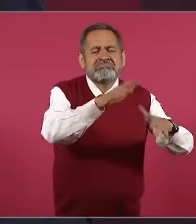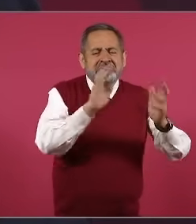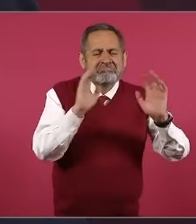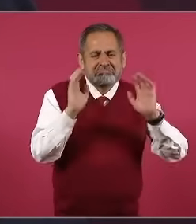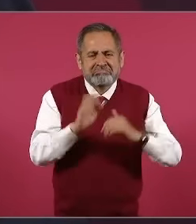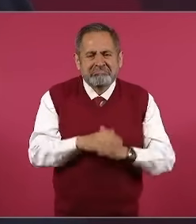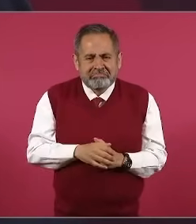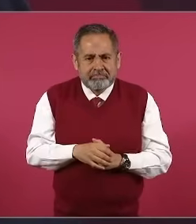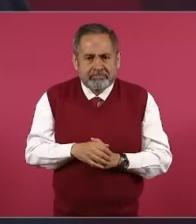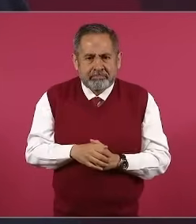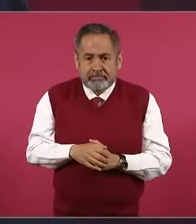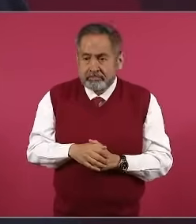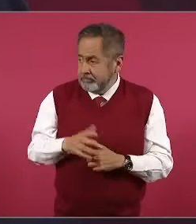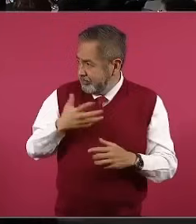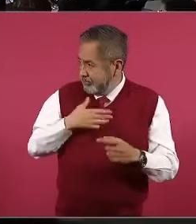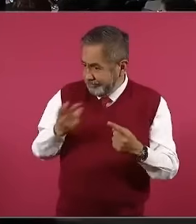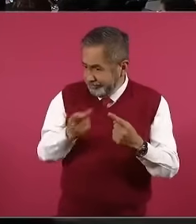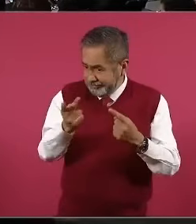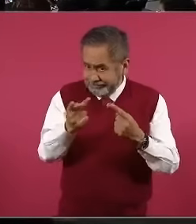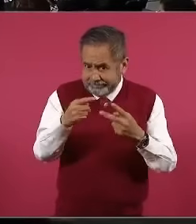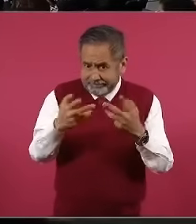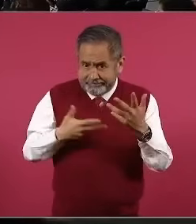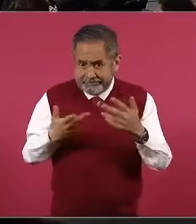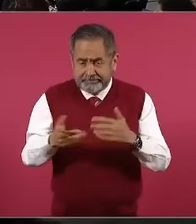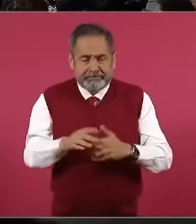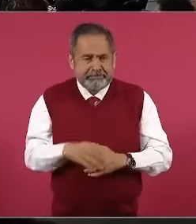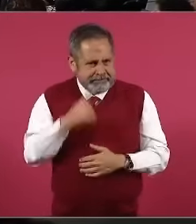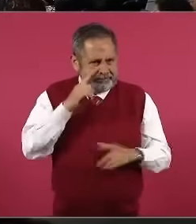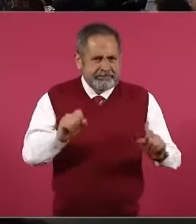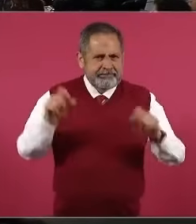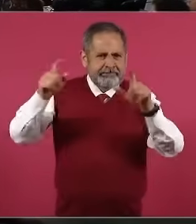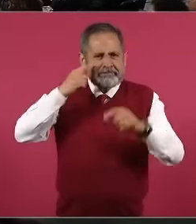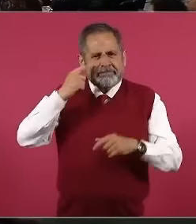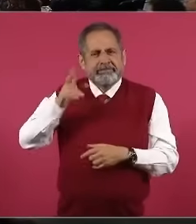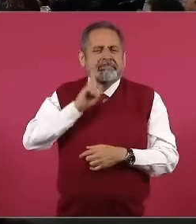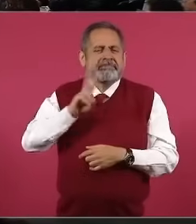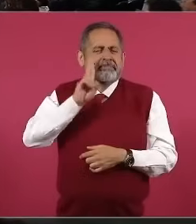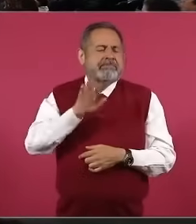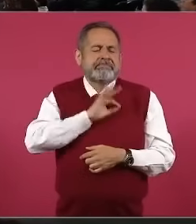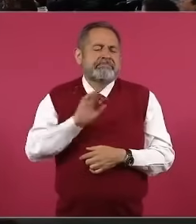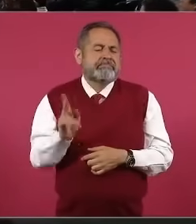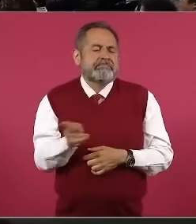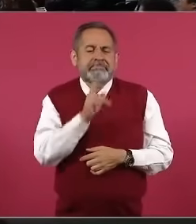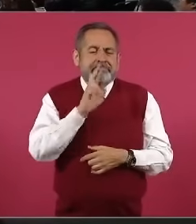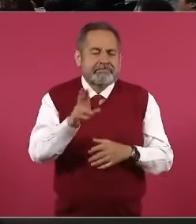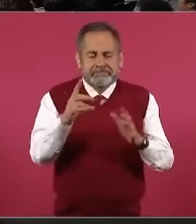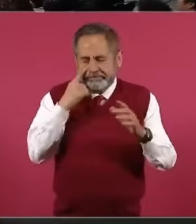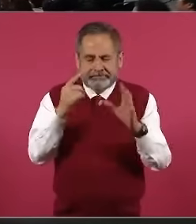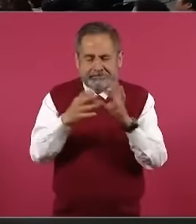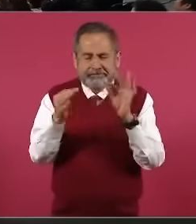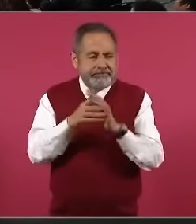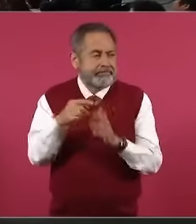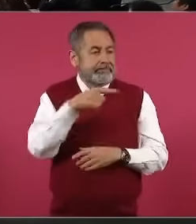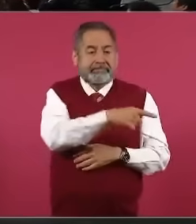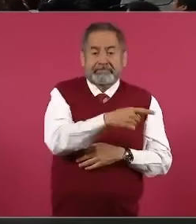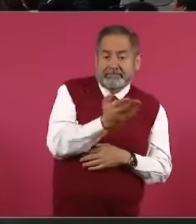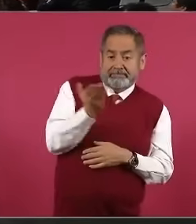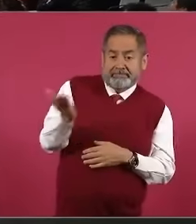¿Tienen las preguntas? Sí, a ver, ponla para ver si. Fíjense lo que están